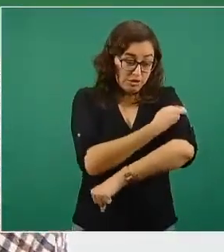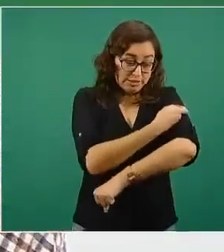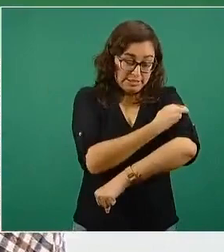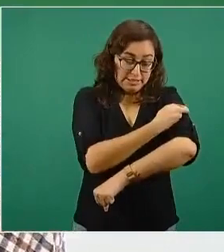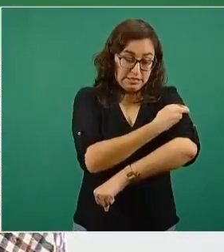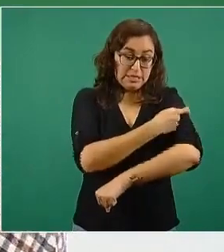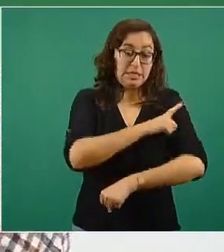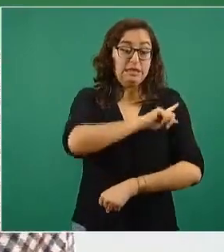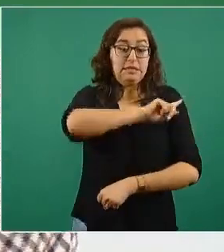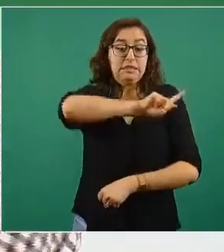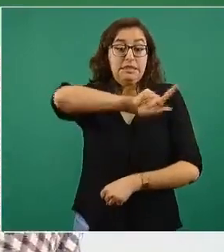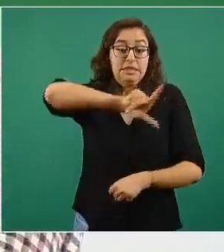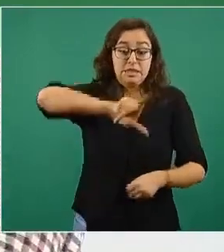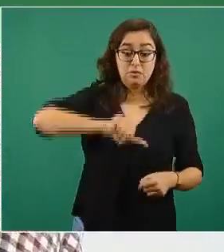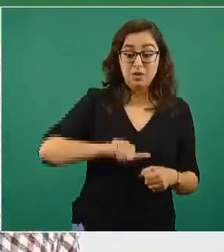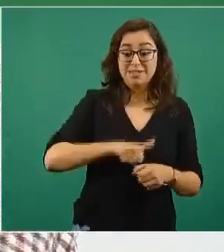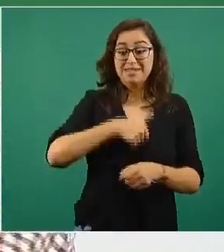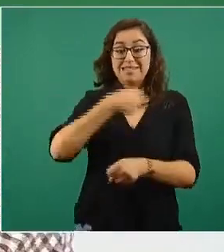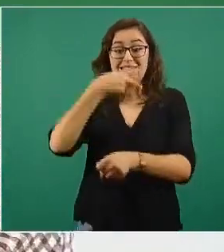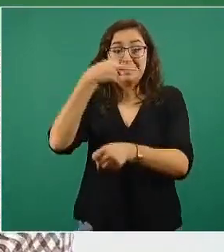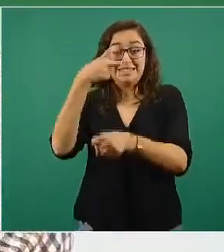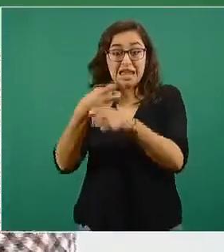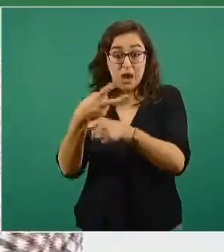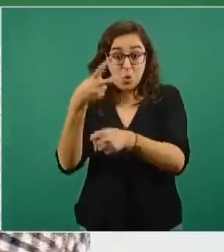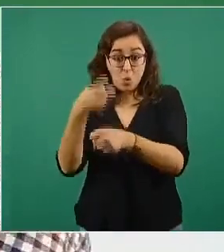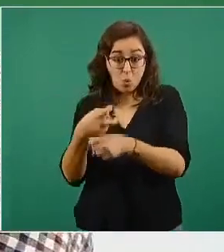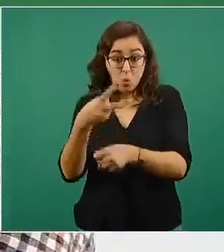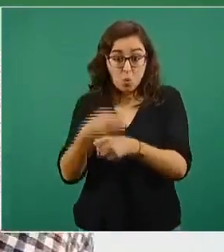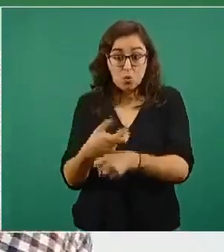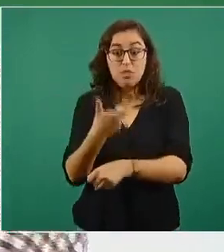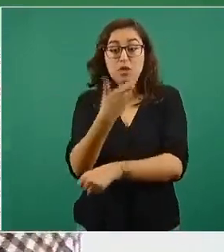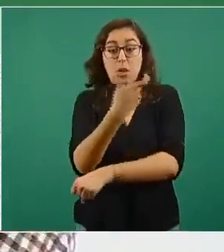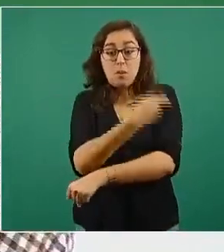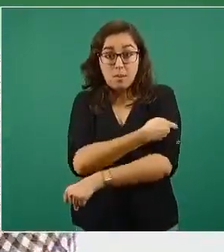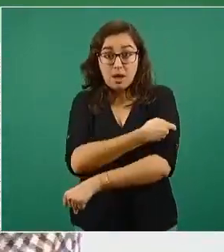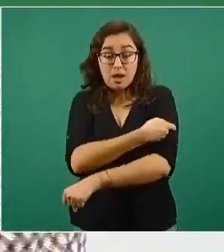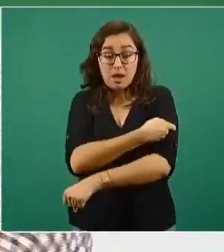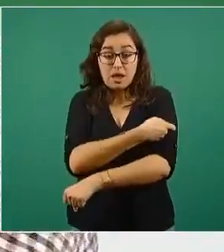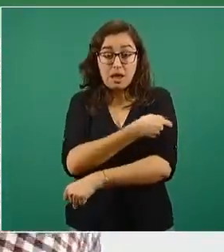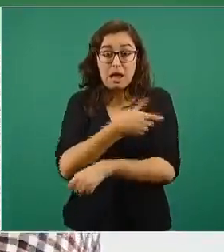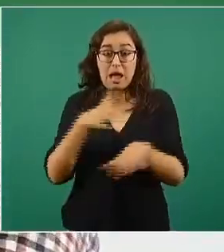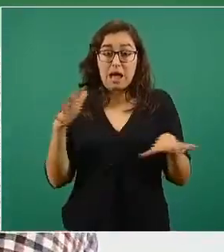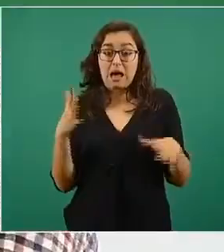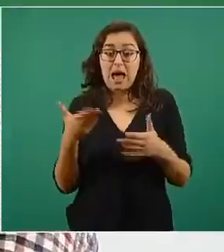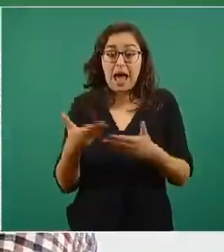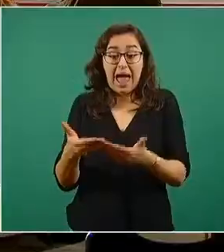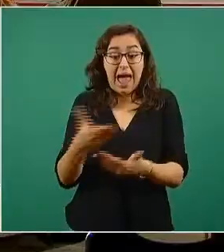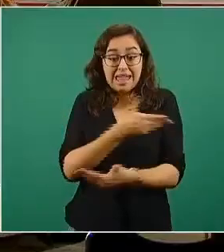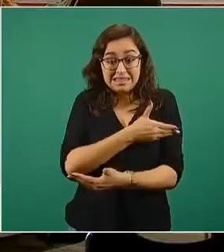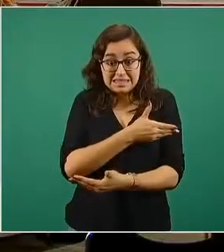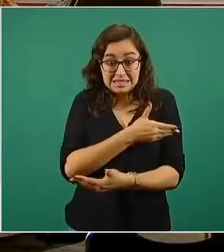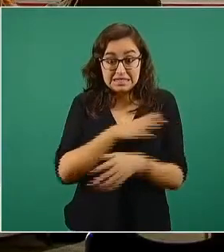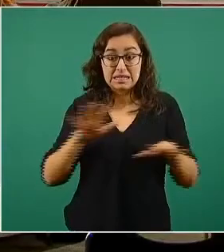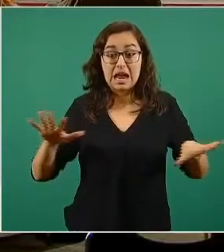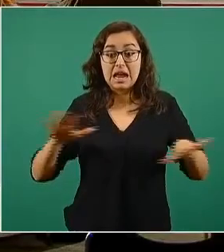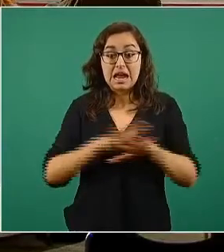intervalo entre la primera y la segunda dosis, por la razón que sea, se cambia de entidad